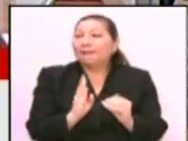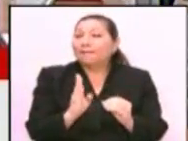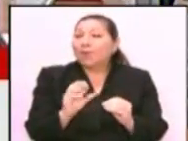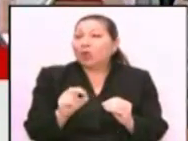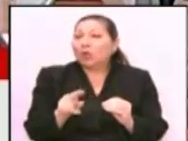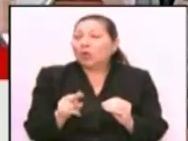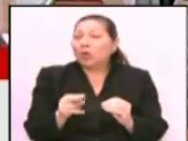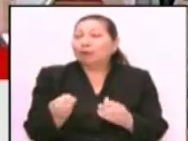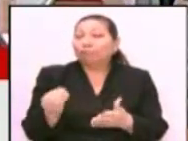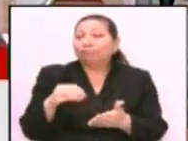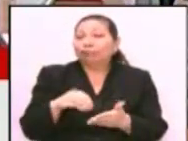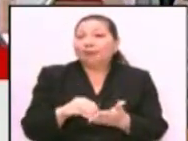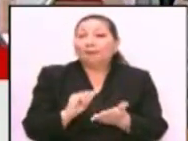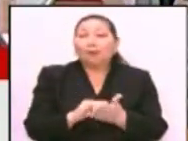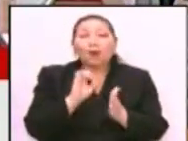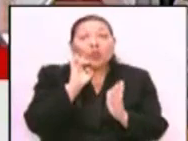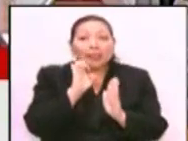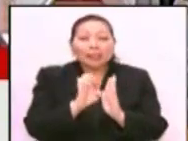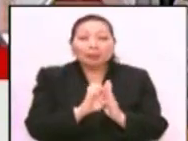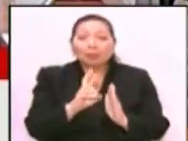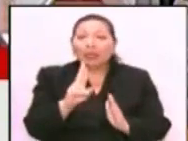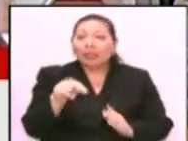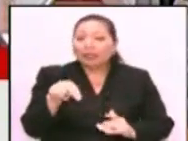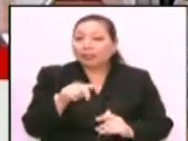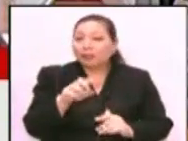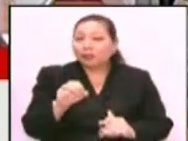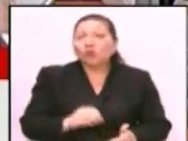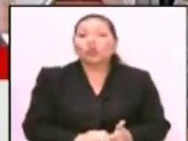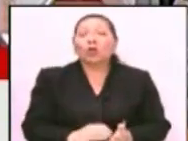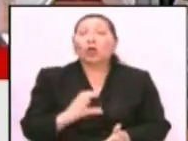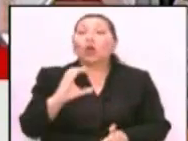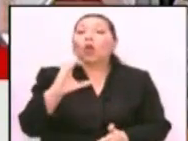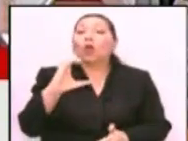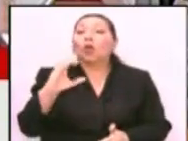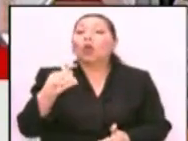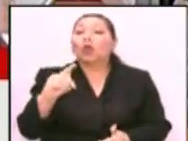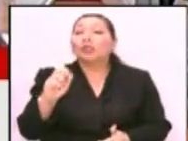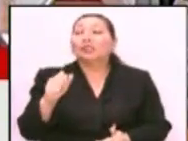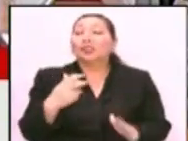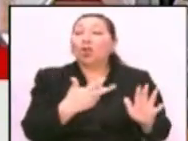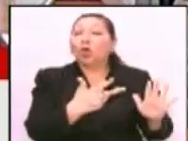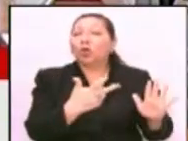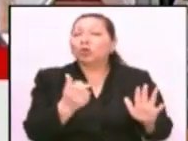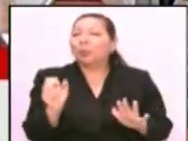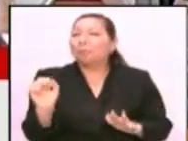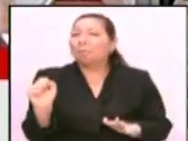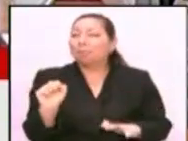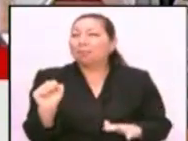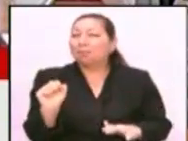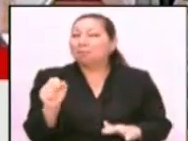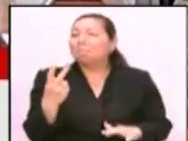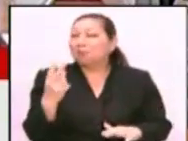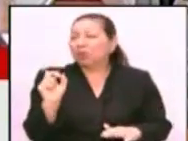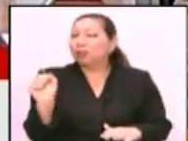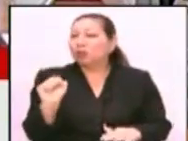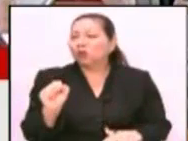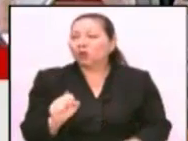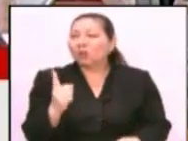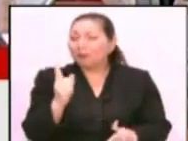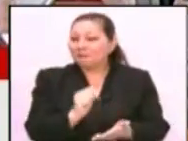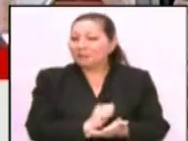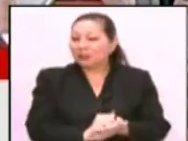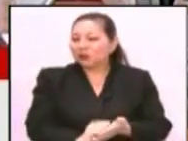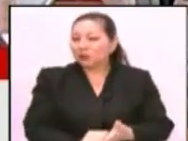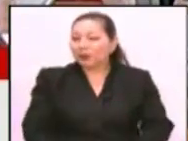adicional. Lo están haciendo, por ejemplo, Renzo Costa, que no paga. Renzo Costa, lo mínimo que paga son 820 soles